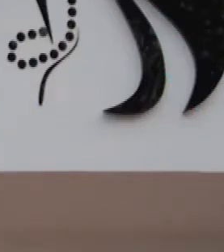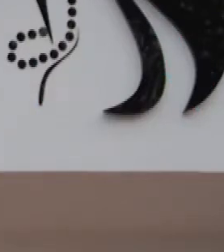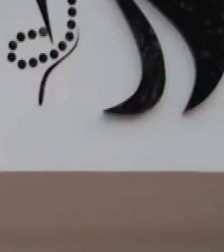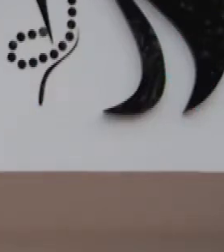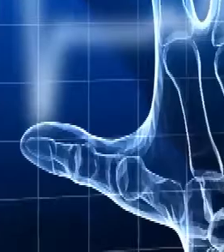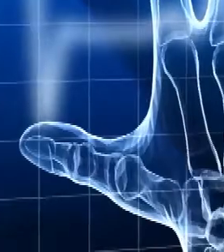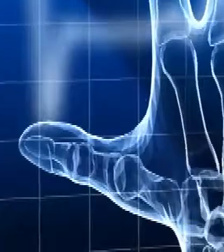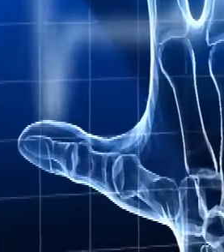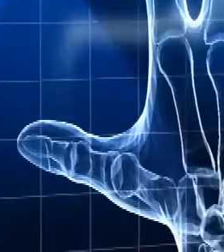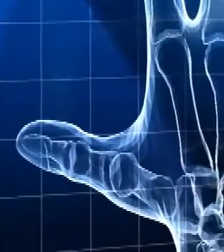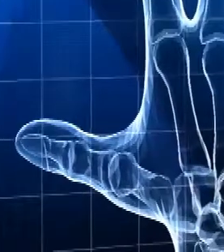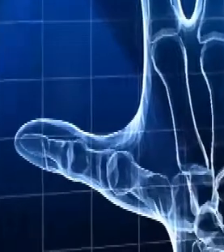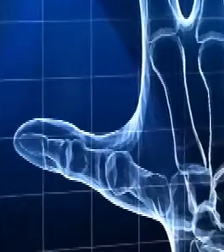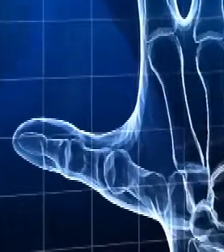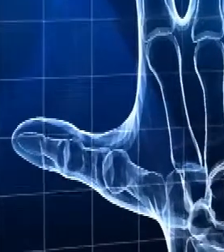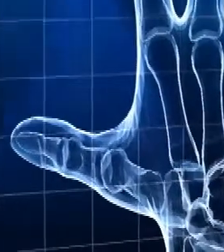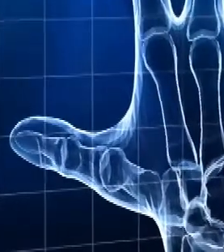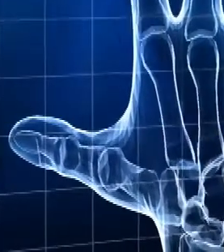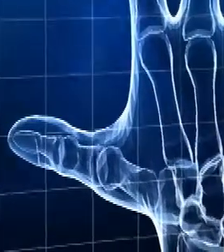Parnaso.